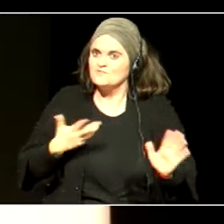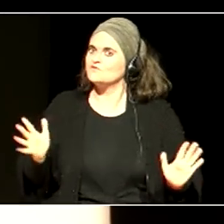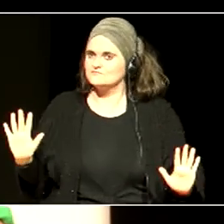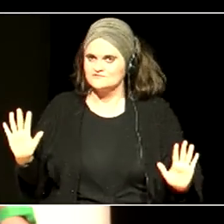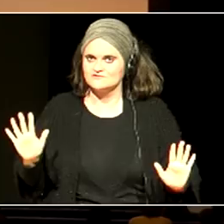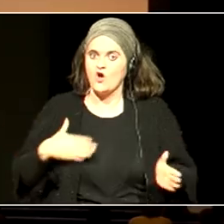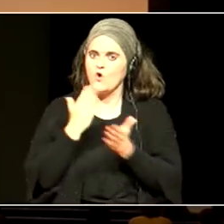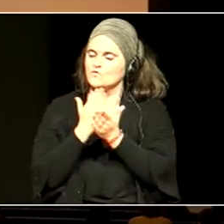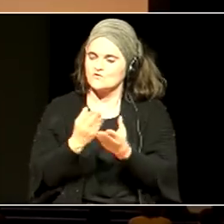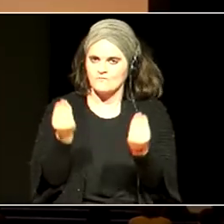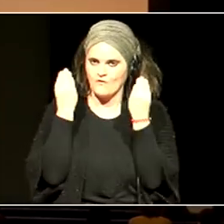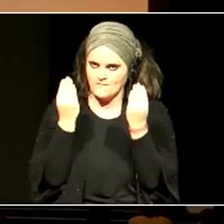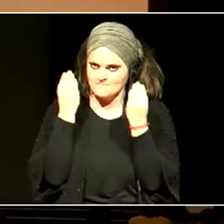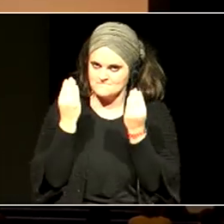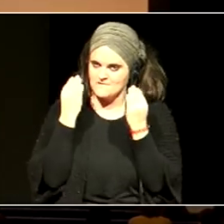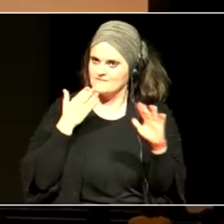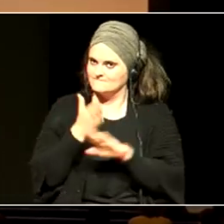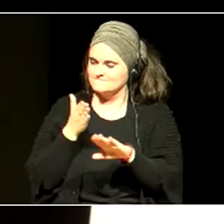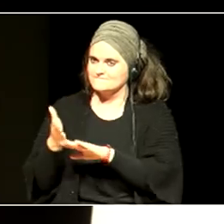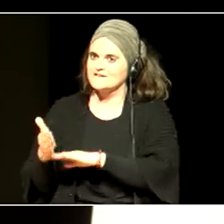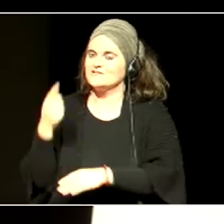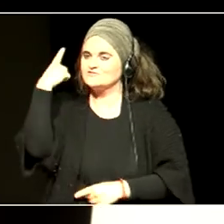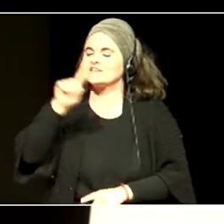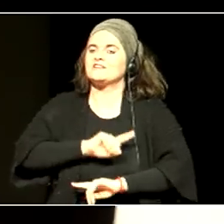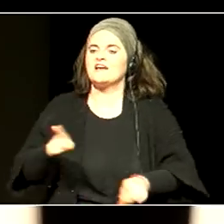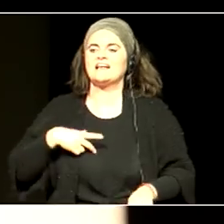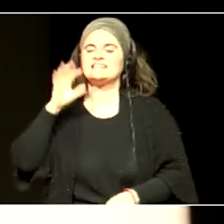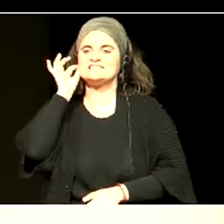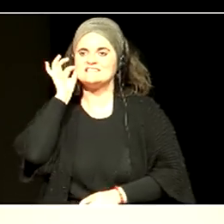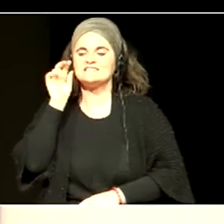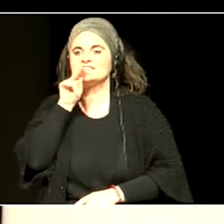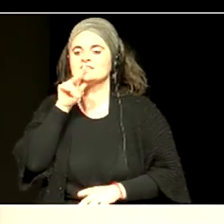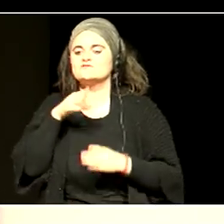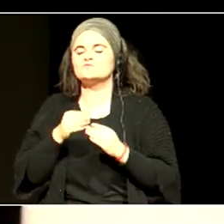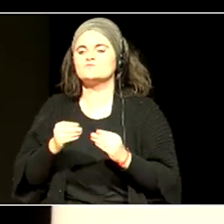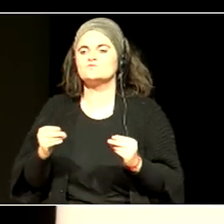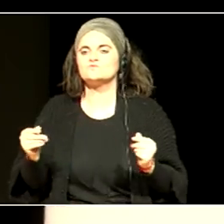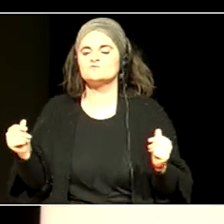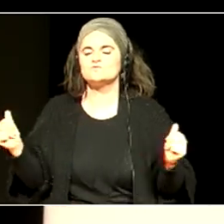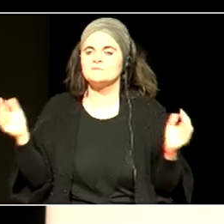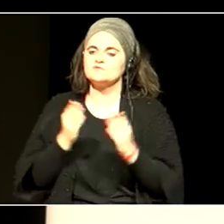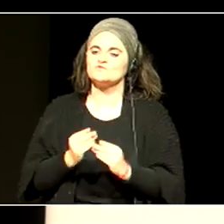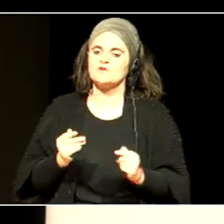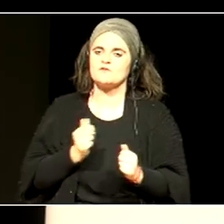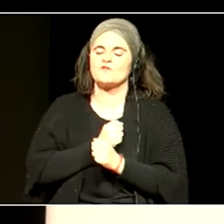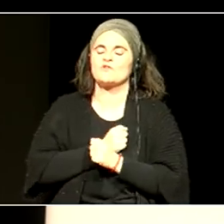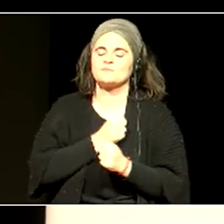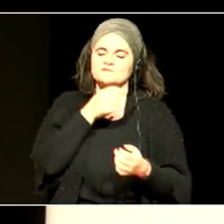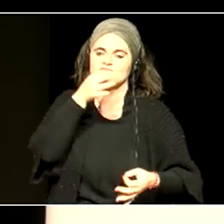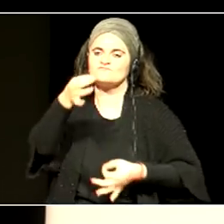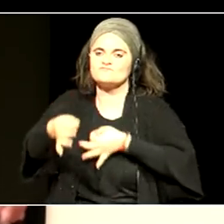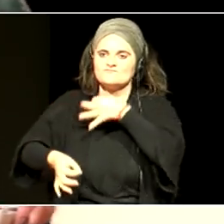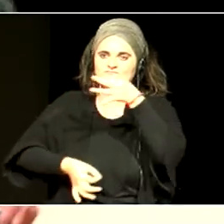un montón de cursos de formación y yo sé que no que a las niñas se les habla suave suave con amor se les